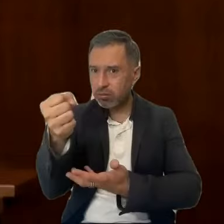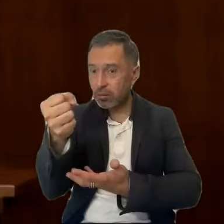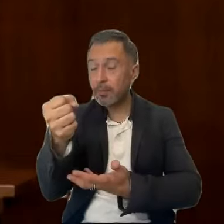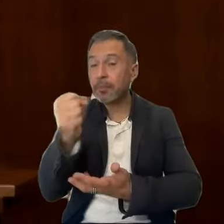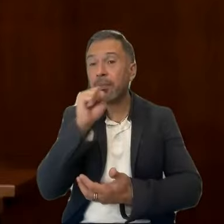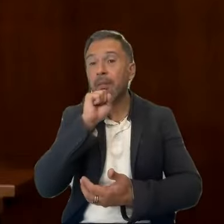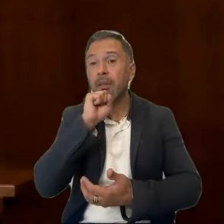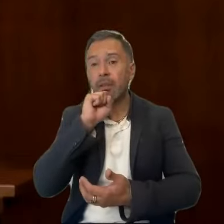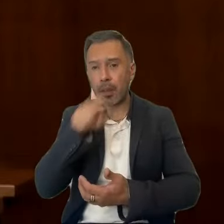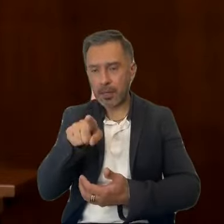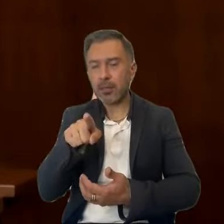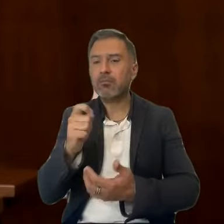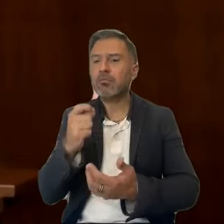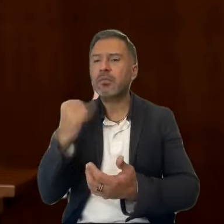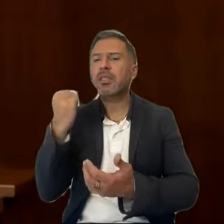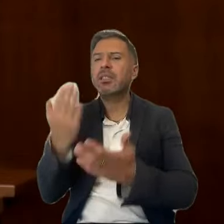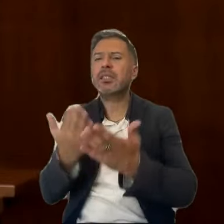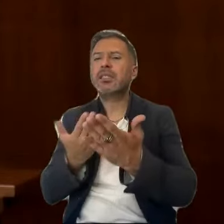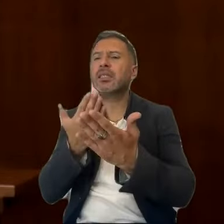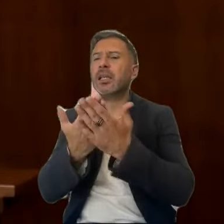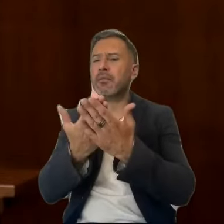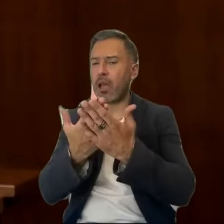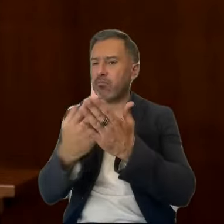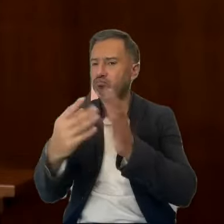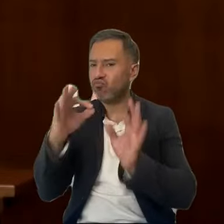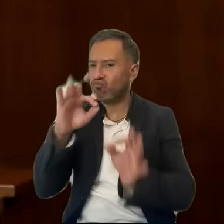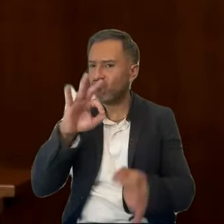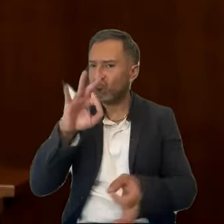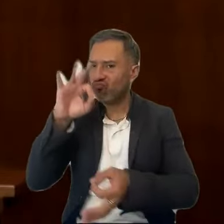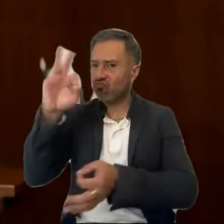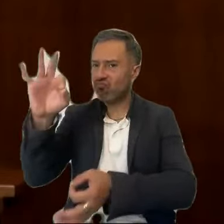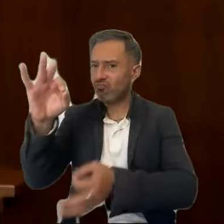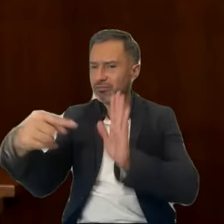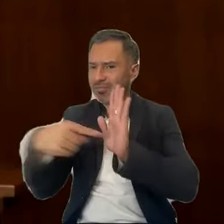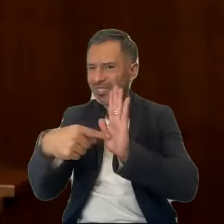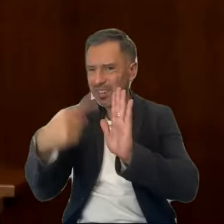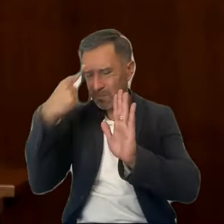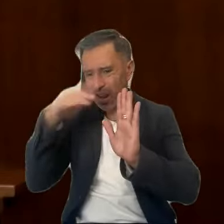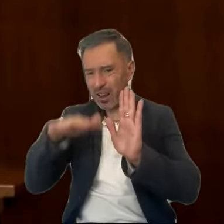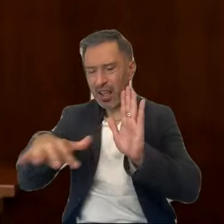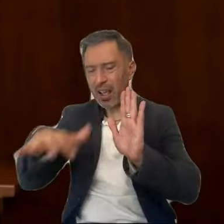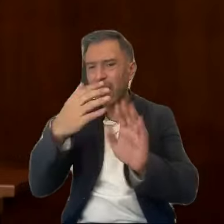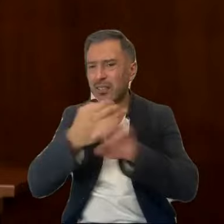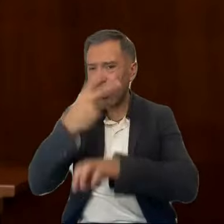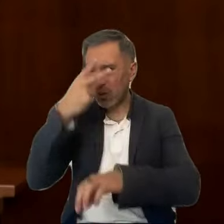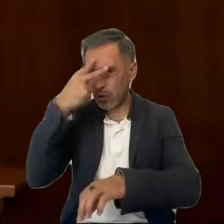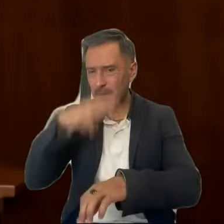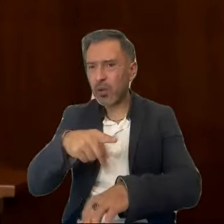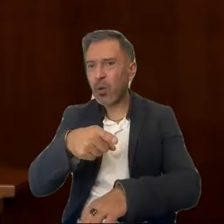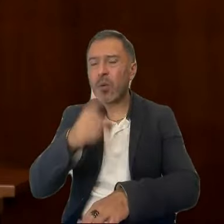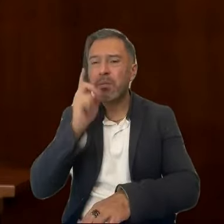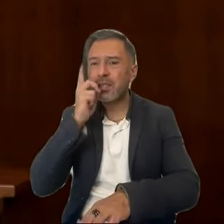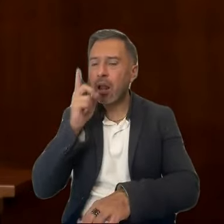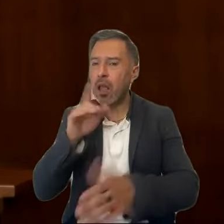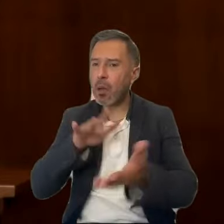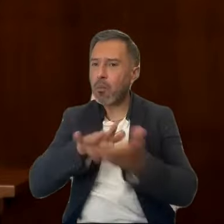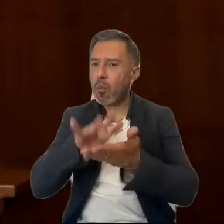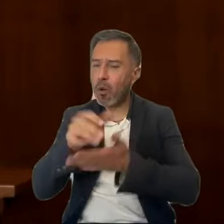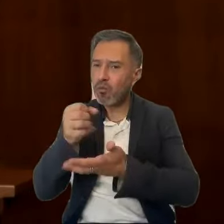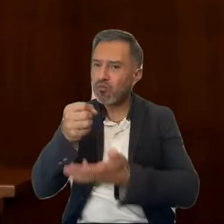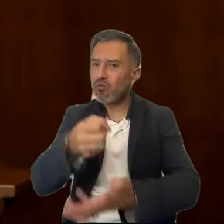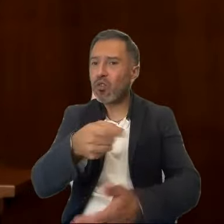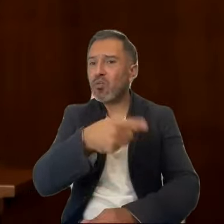el desarrollo y fortalecimiento del mezcal mexiquense por parte de la diputada Carla Aguilar,